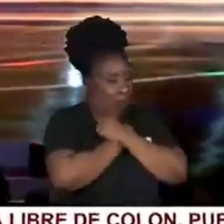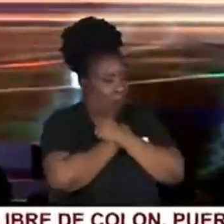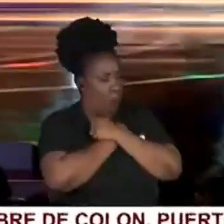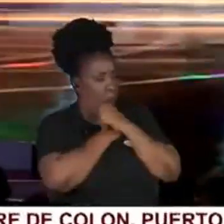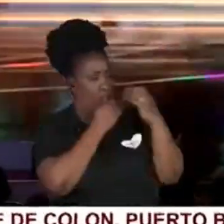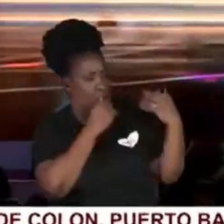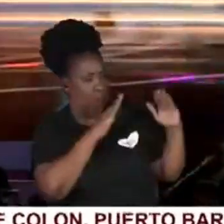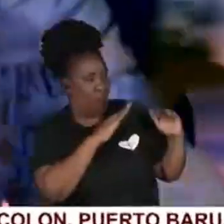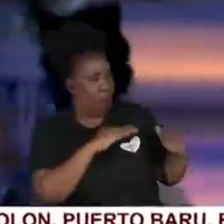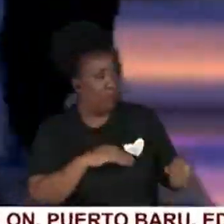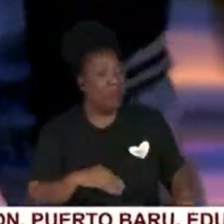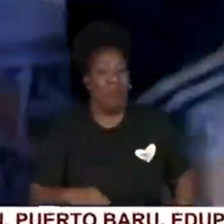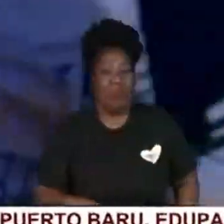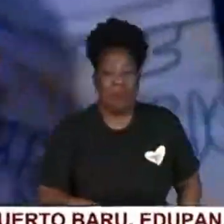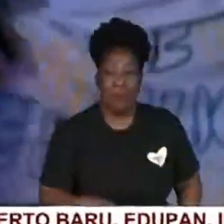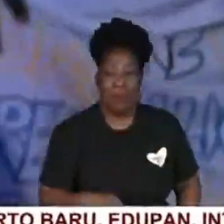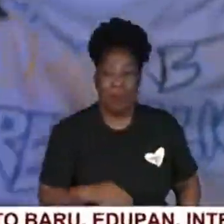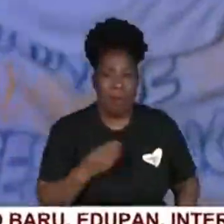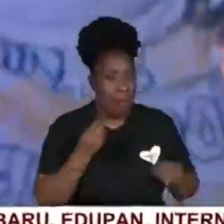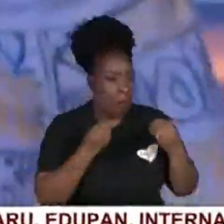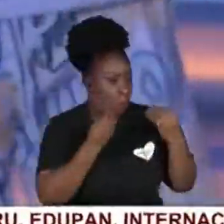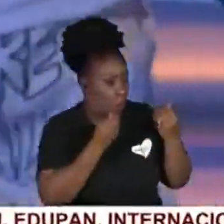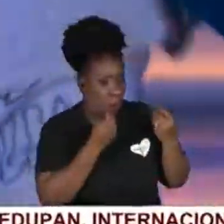ya el amor me vale.